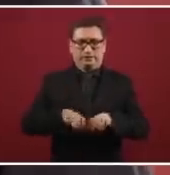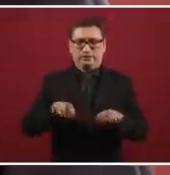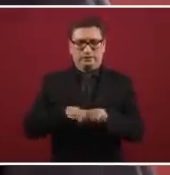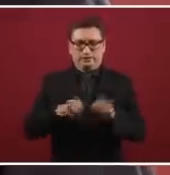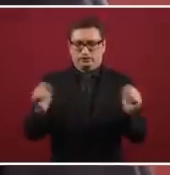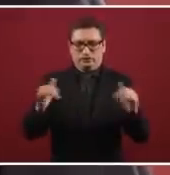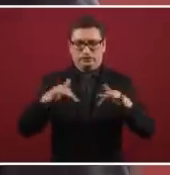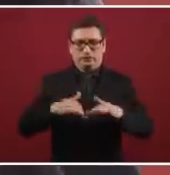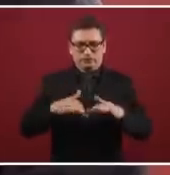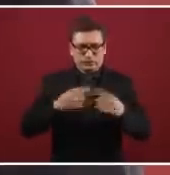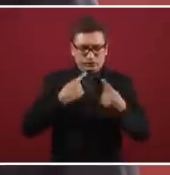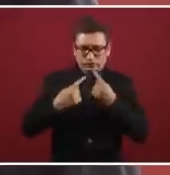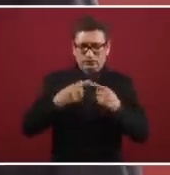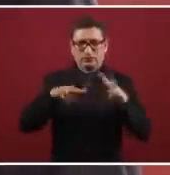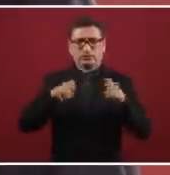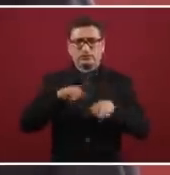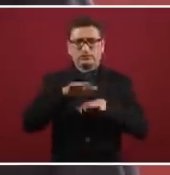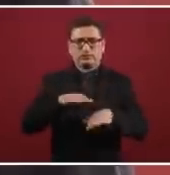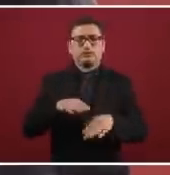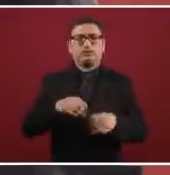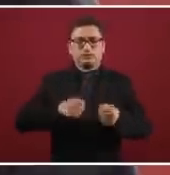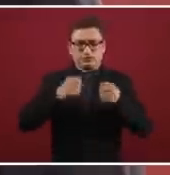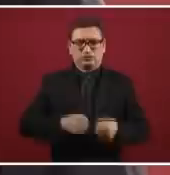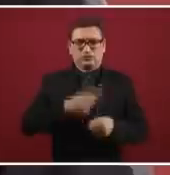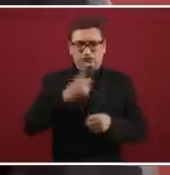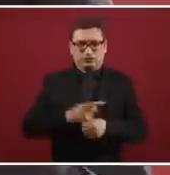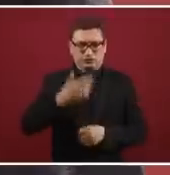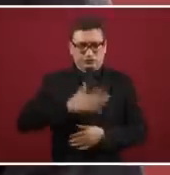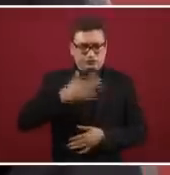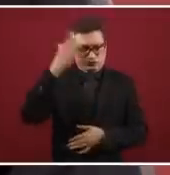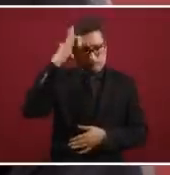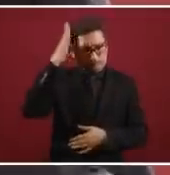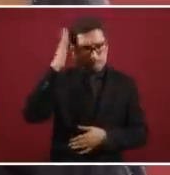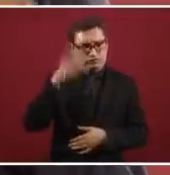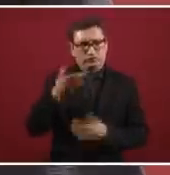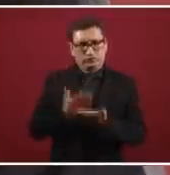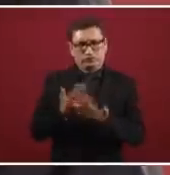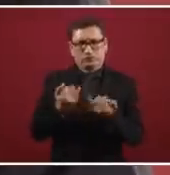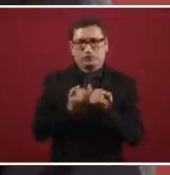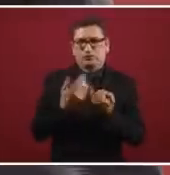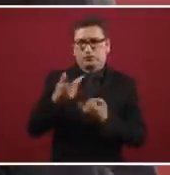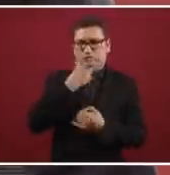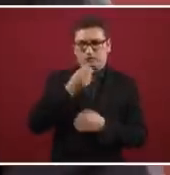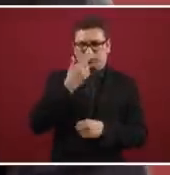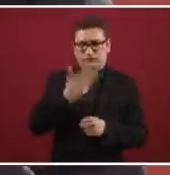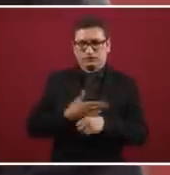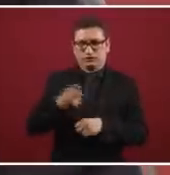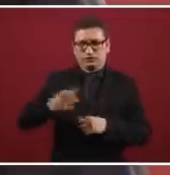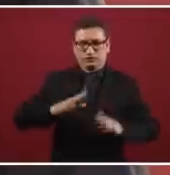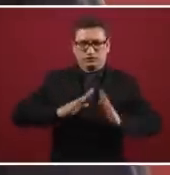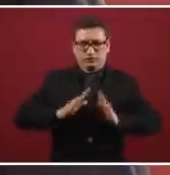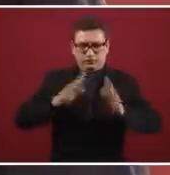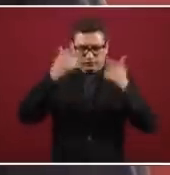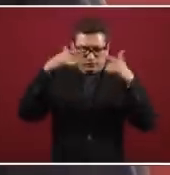Seguridad y yo lo encabezo, y está el Secretario de la Defensa y el de Marina, estamos todos los